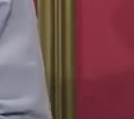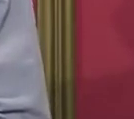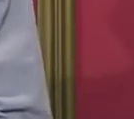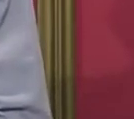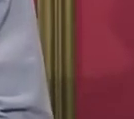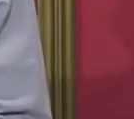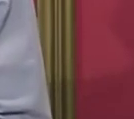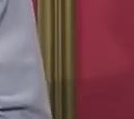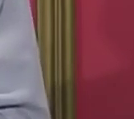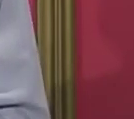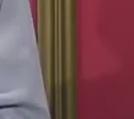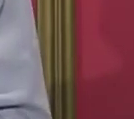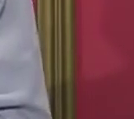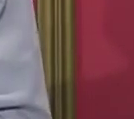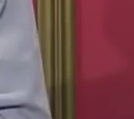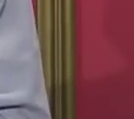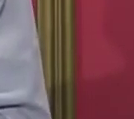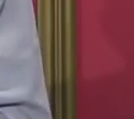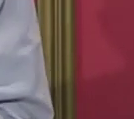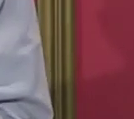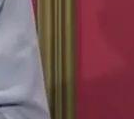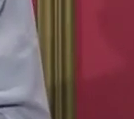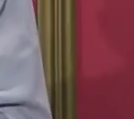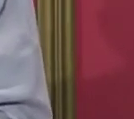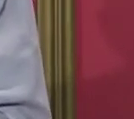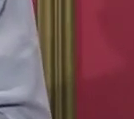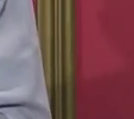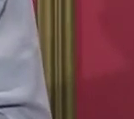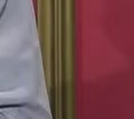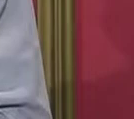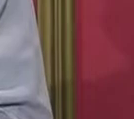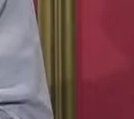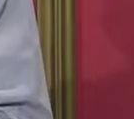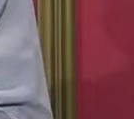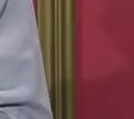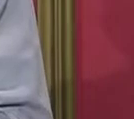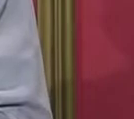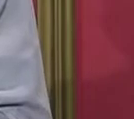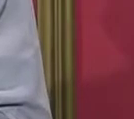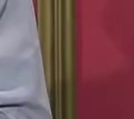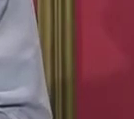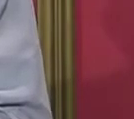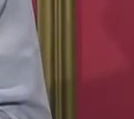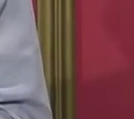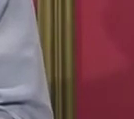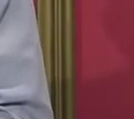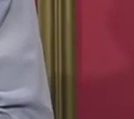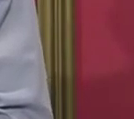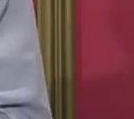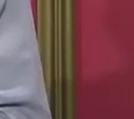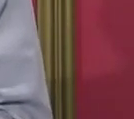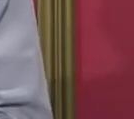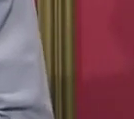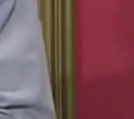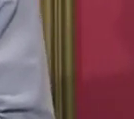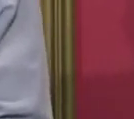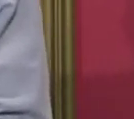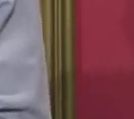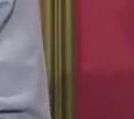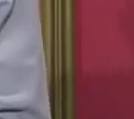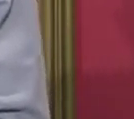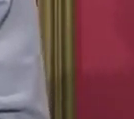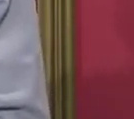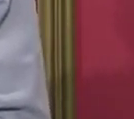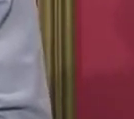fritando unas tajadas allá en la pastoral, y Entonces ella me dice, atiende aquí la talla. Yo estoy y